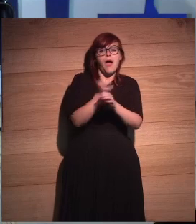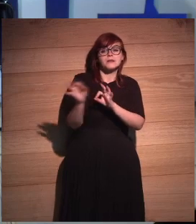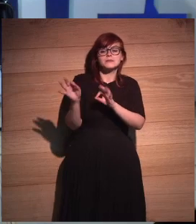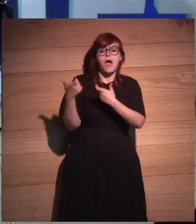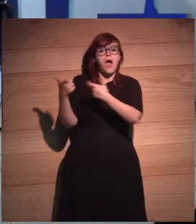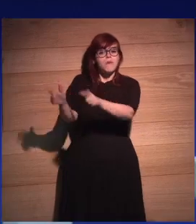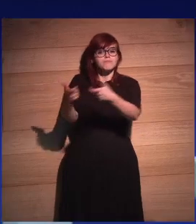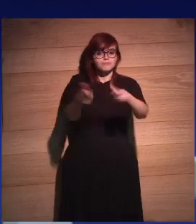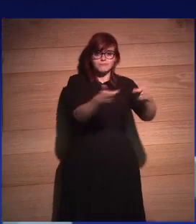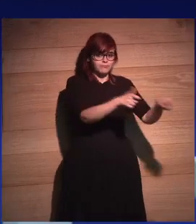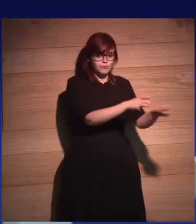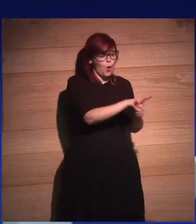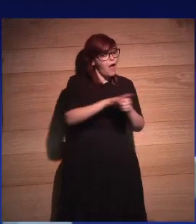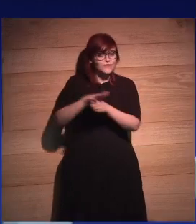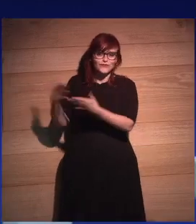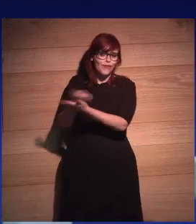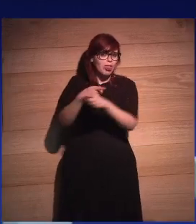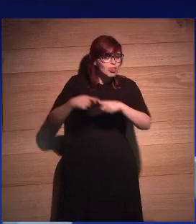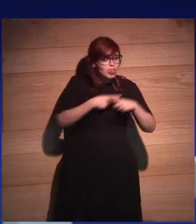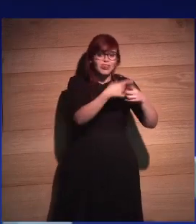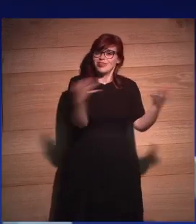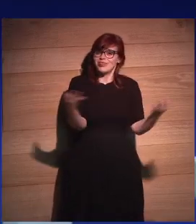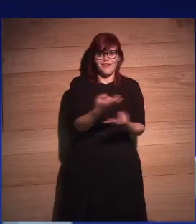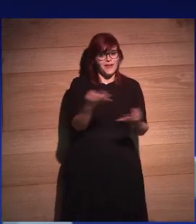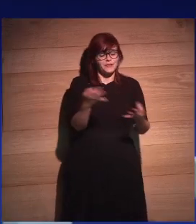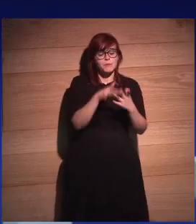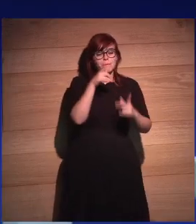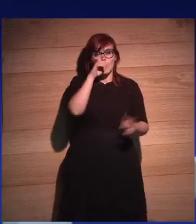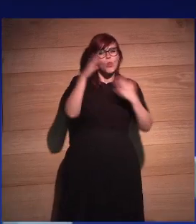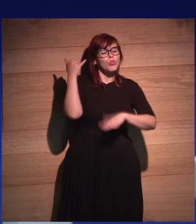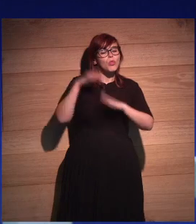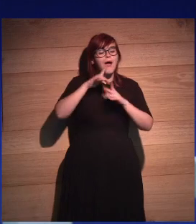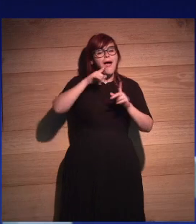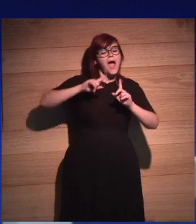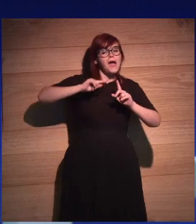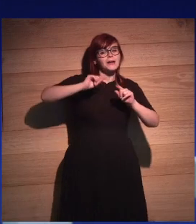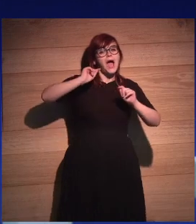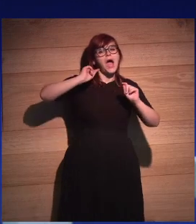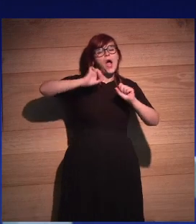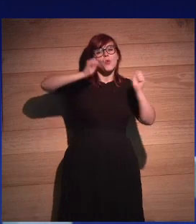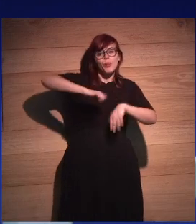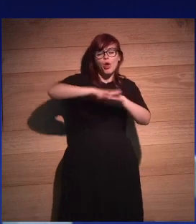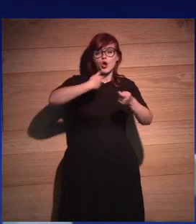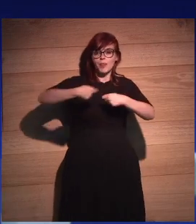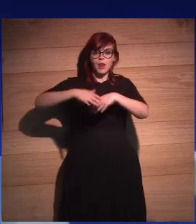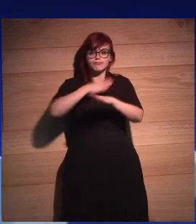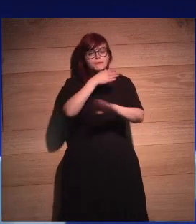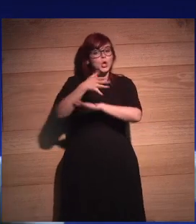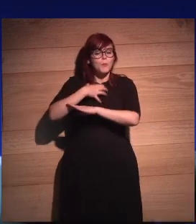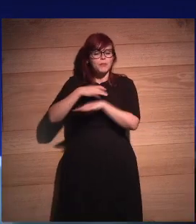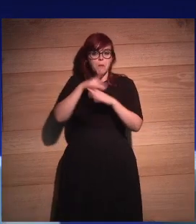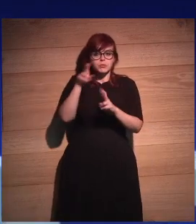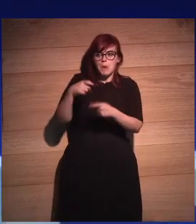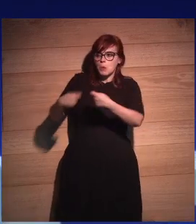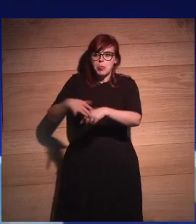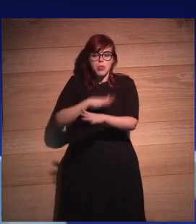de cosas, ¿no? Yo recuerdo discusiones que tuvimos sobre tratados comerciales internamente que era, no, a las reuniones estas no podemos ir, que no tenemos ni idea